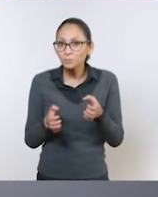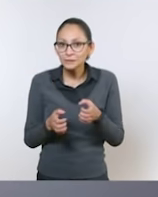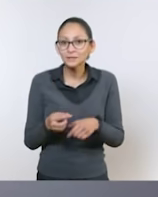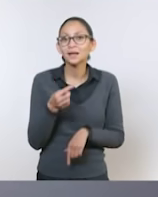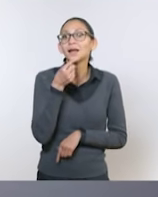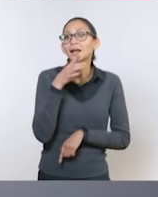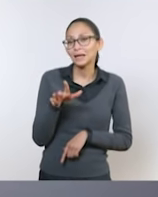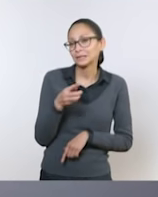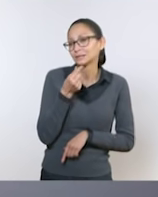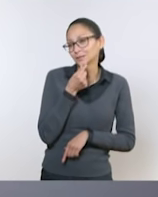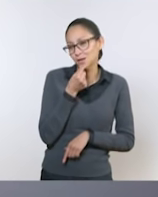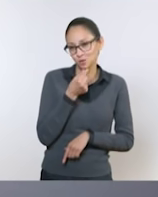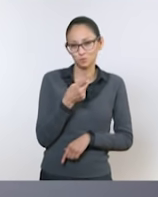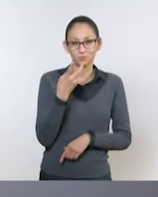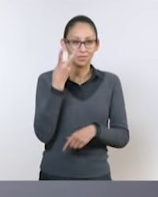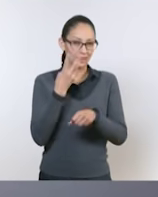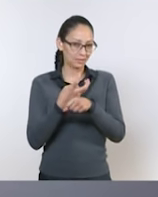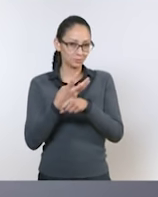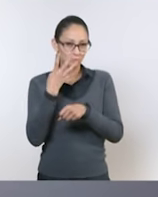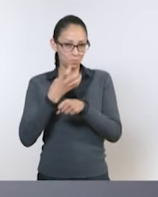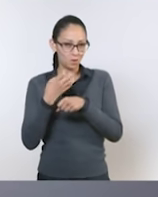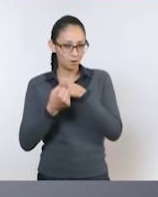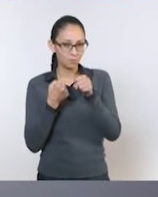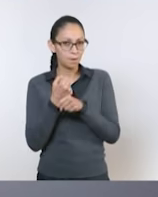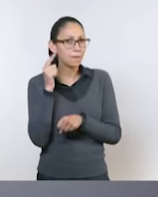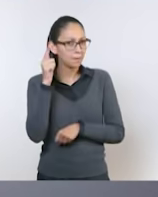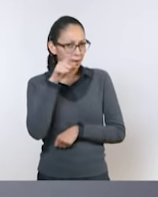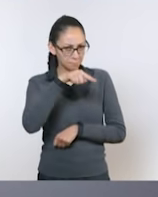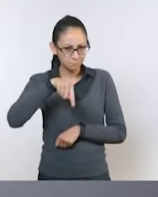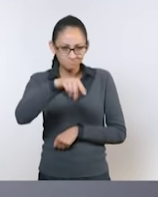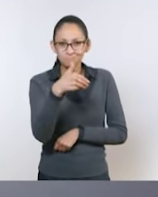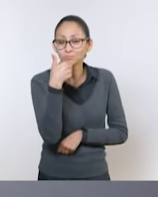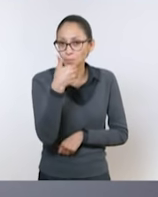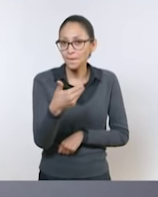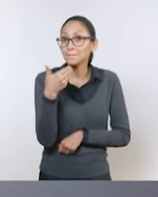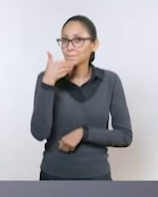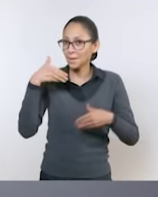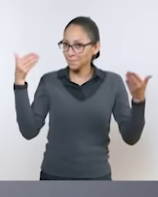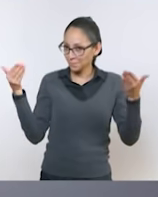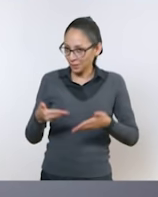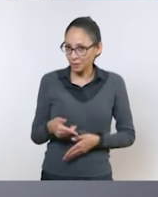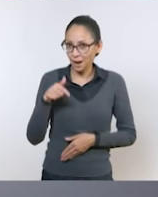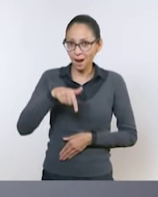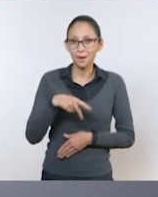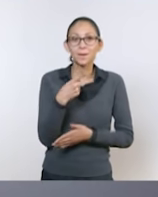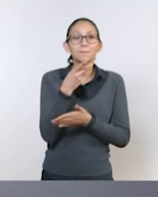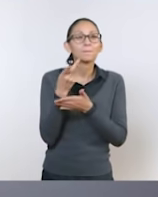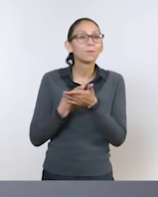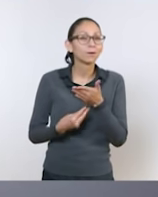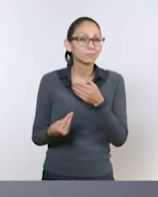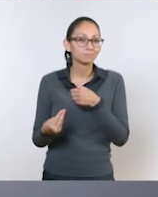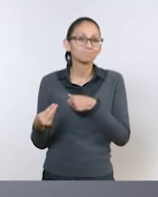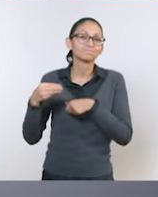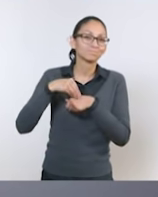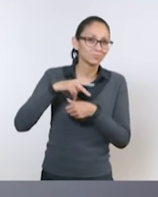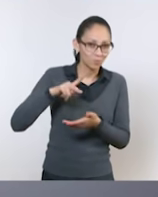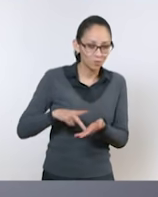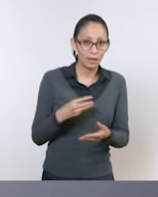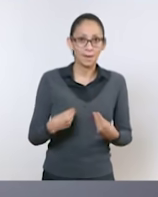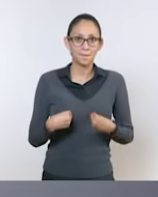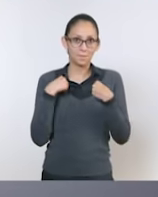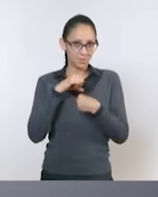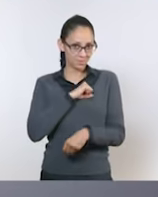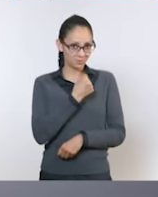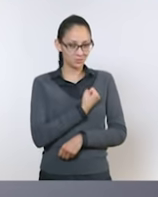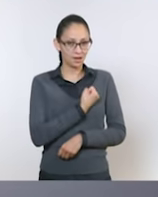Hola, hola, ¿cómo están? Niñas y niños de tercero y cuarto grado, espero que estén muy bien. Bienvenidas y bienvenidos a un